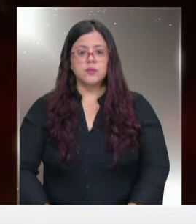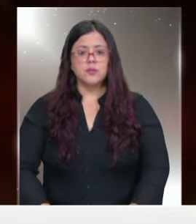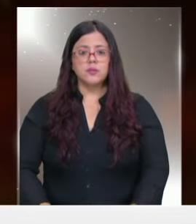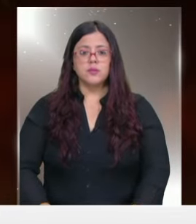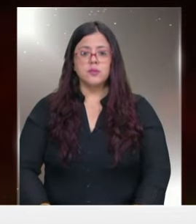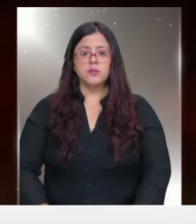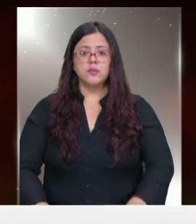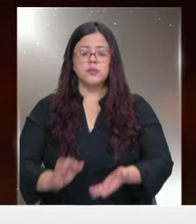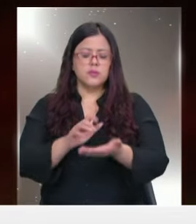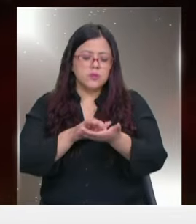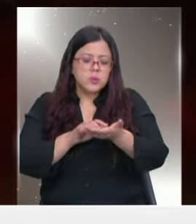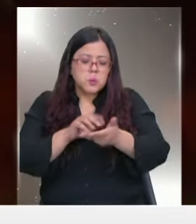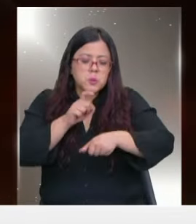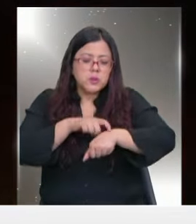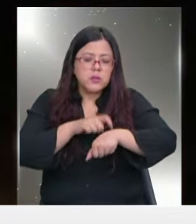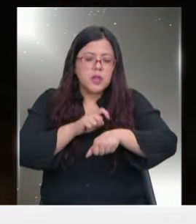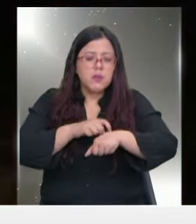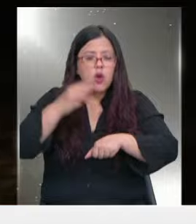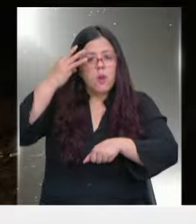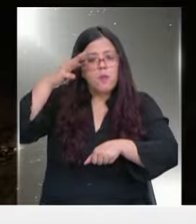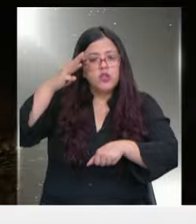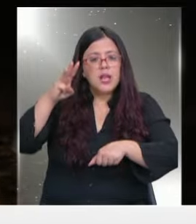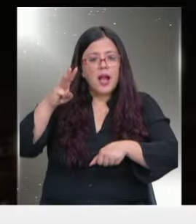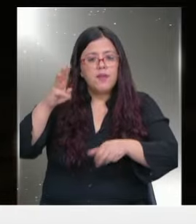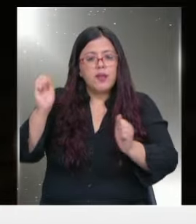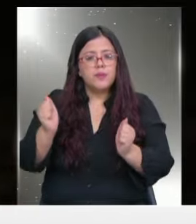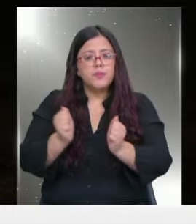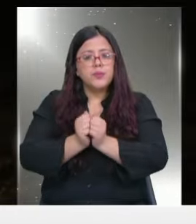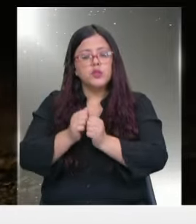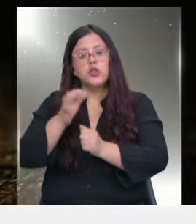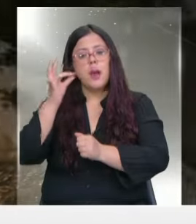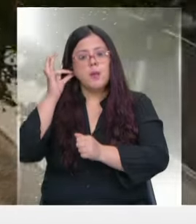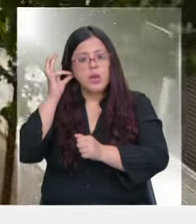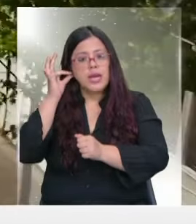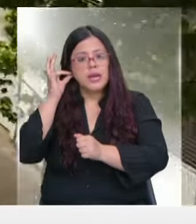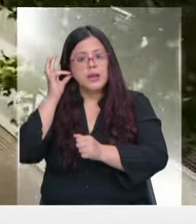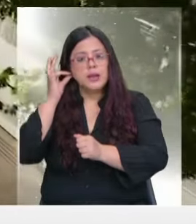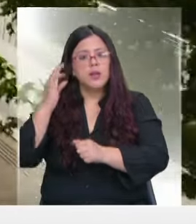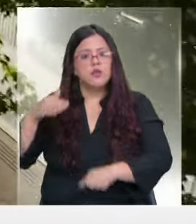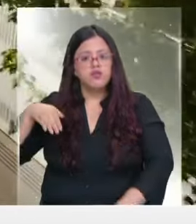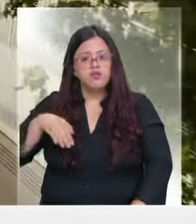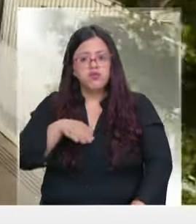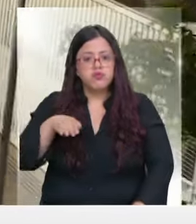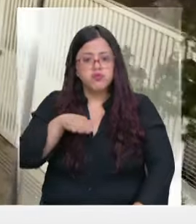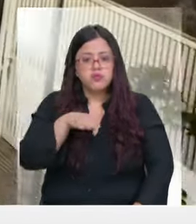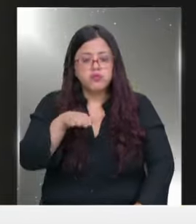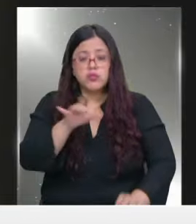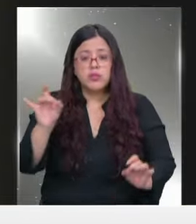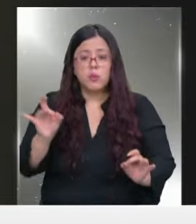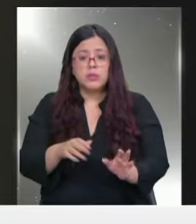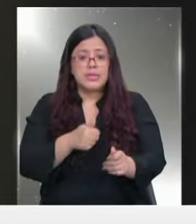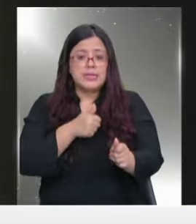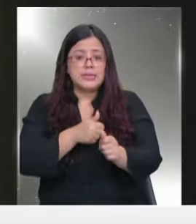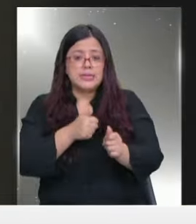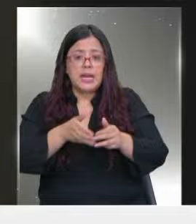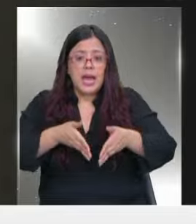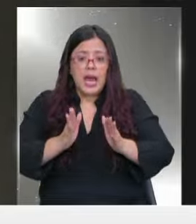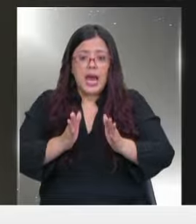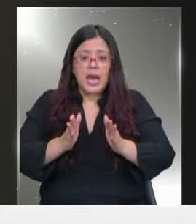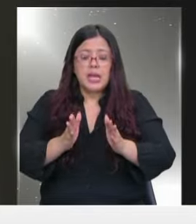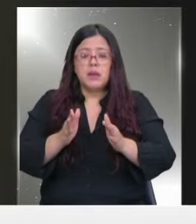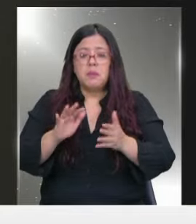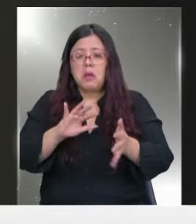Calculamos el trayecto que Manuel Monsalve realiza junto a su denunciante. Si tomaron la ruta más cercana, el viaje